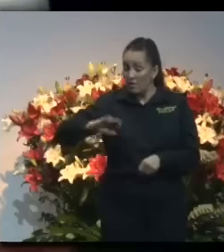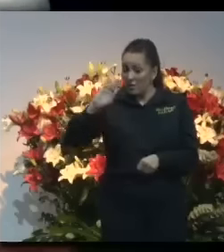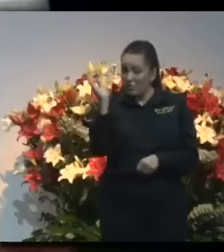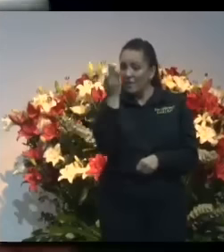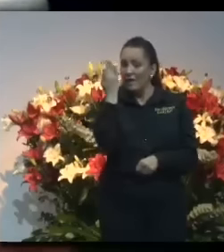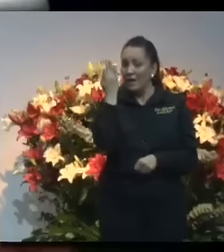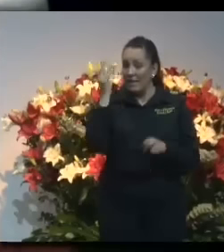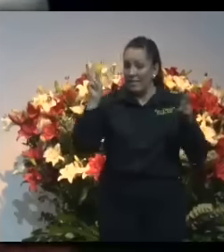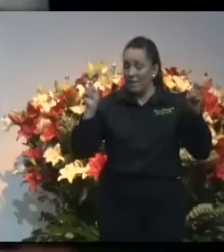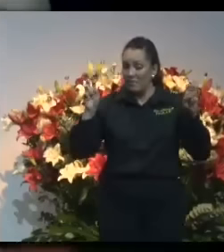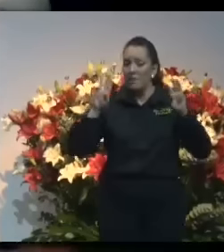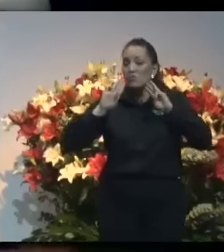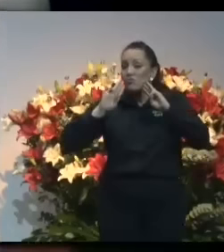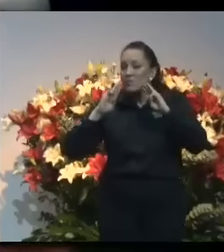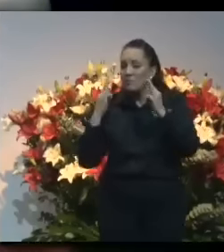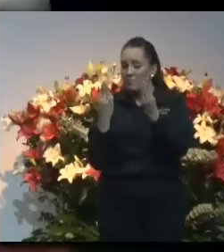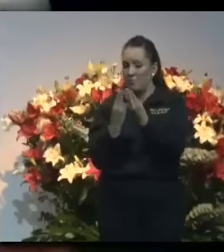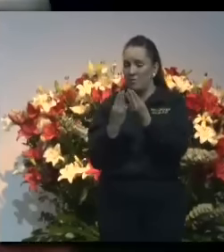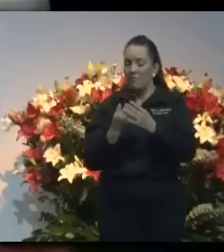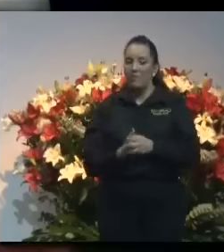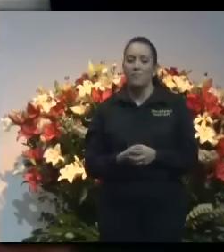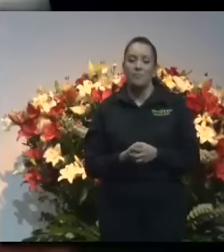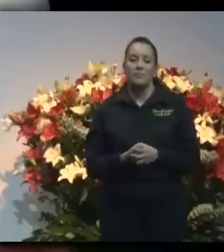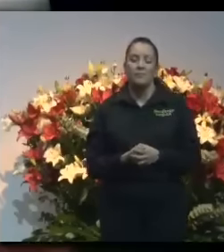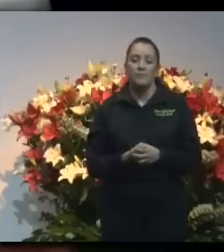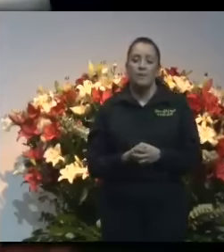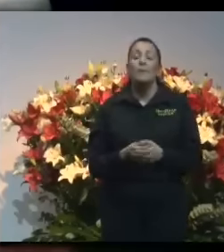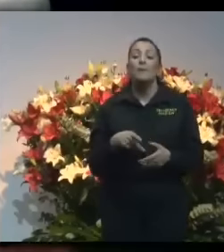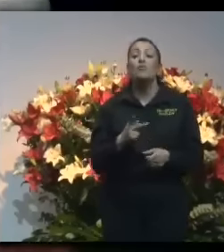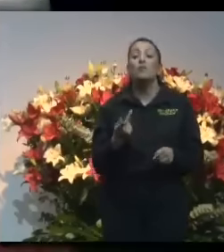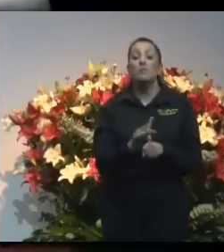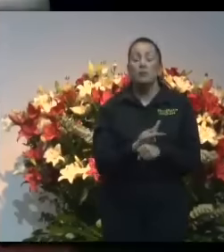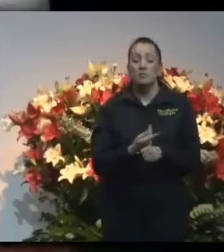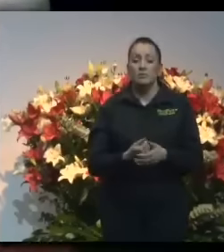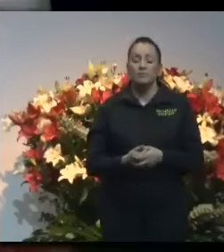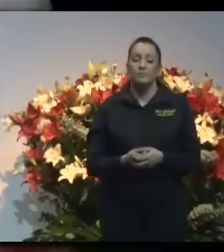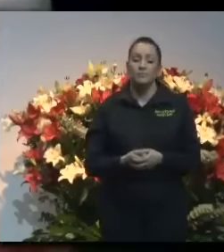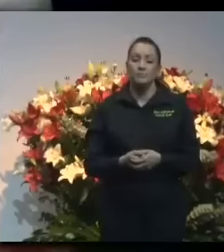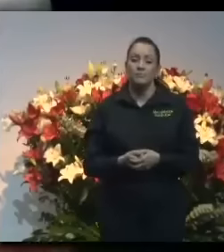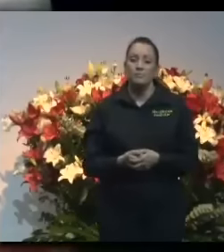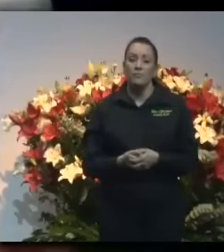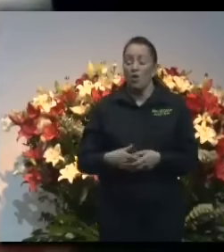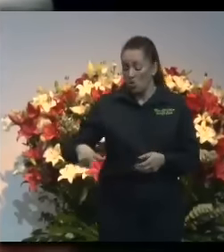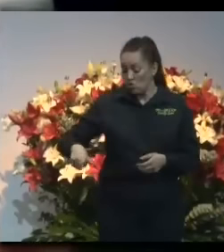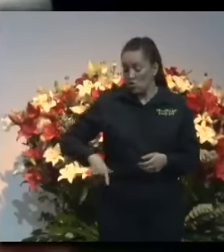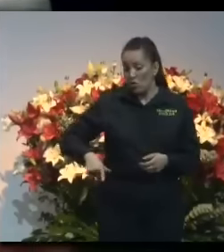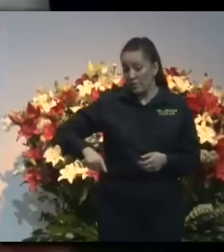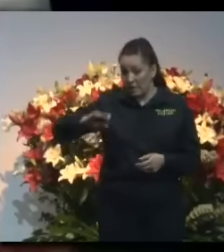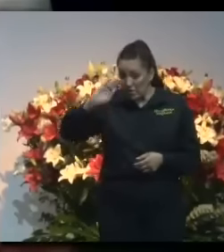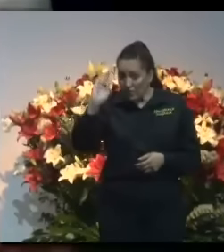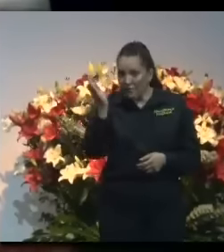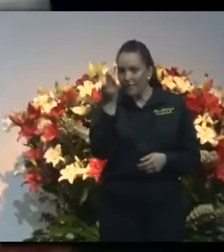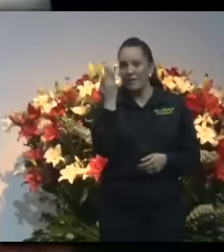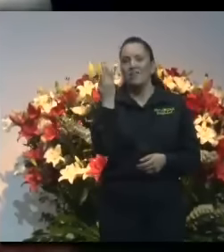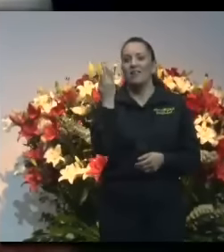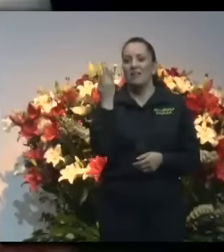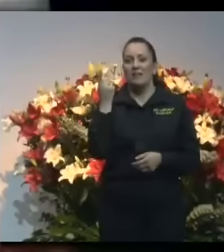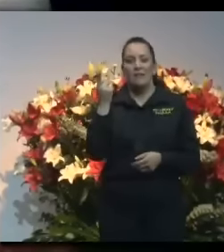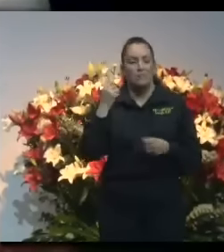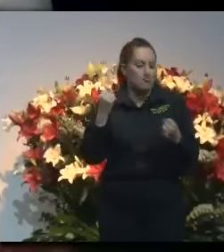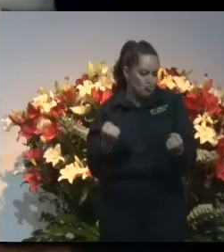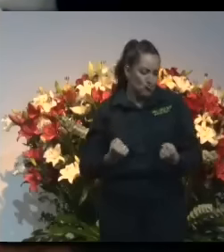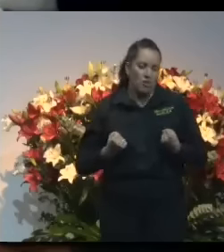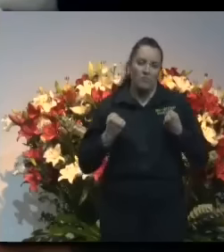delincuencia organizada, cuando el que tiene la fuerza del Estado es el gobierno federal, me parece que